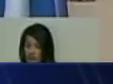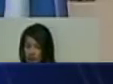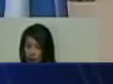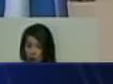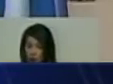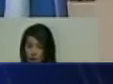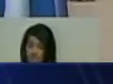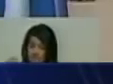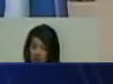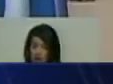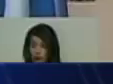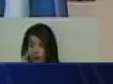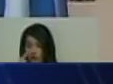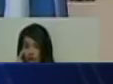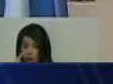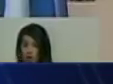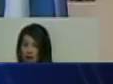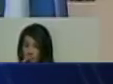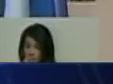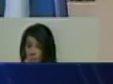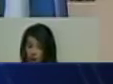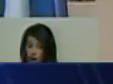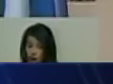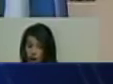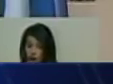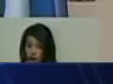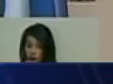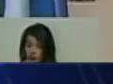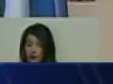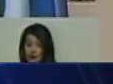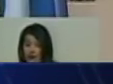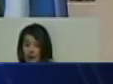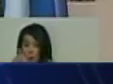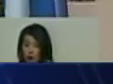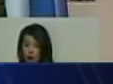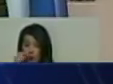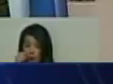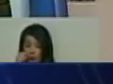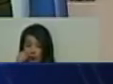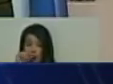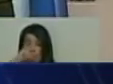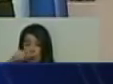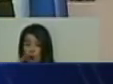este que acabo de anunciar, está el del ciudadano Juan Carlos Guanipa,